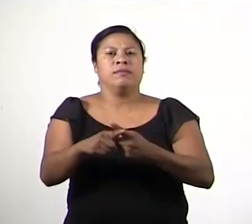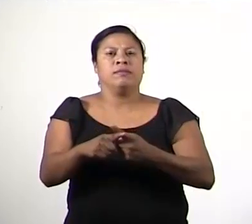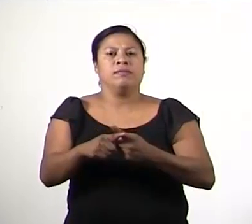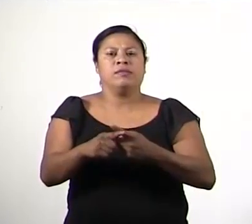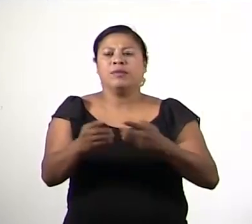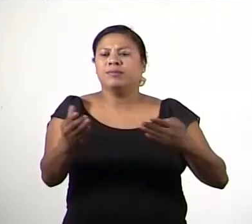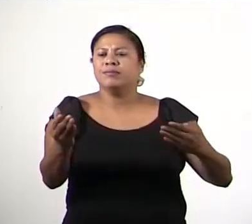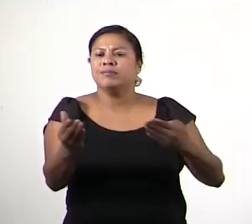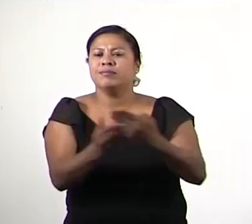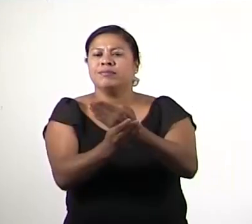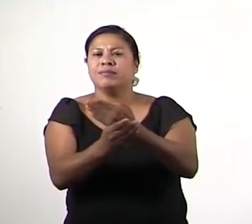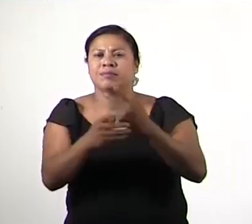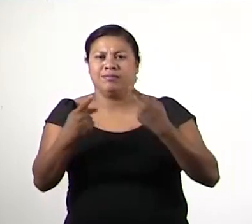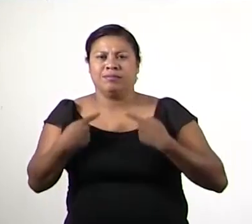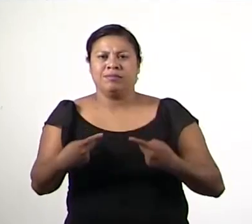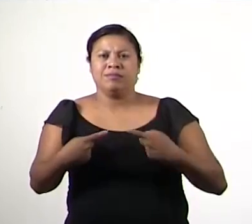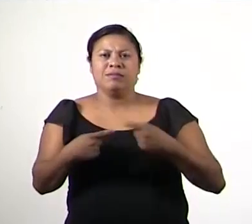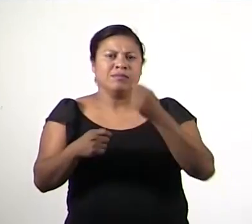intervinieron